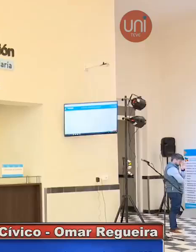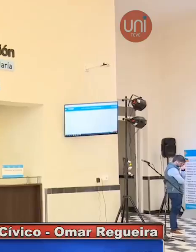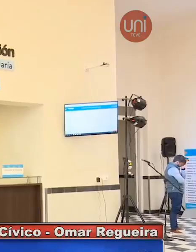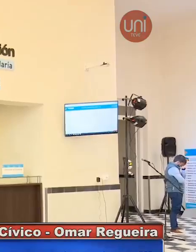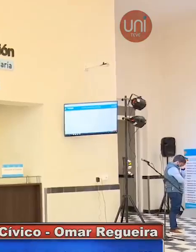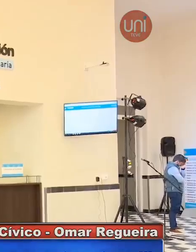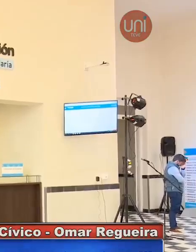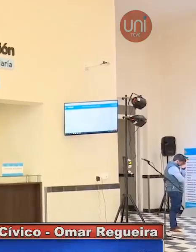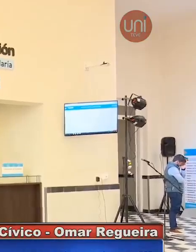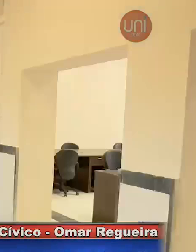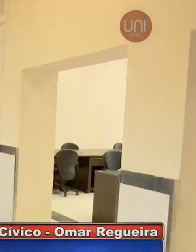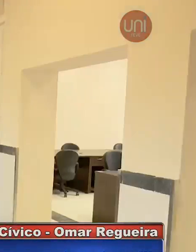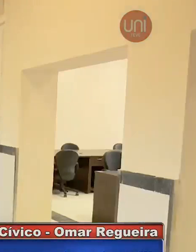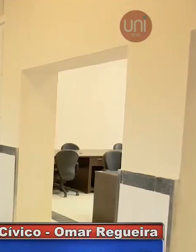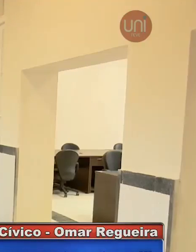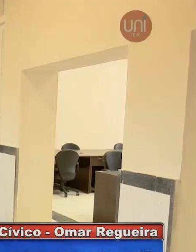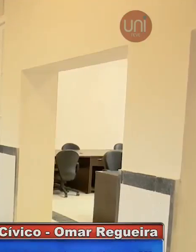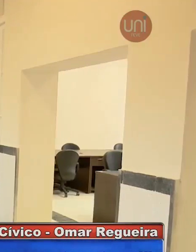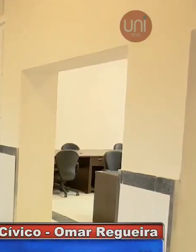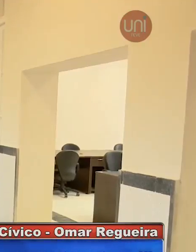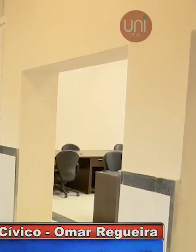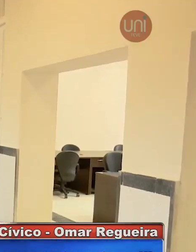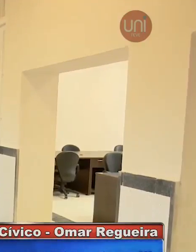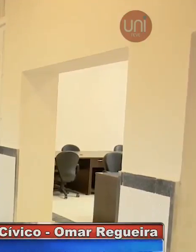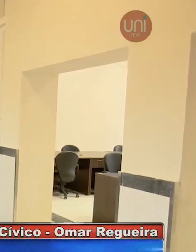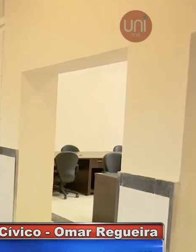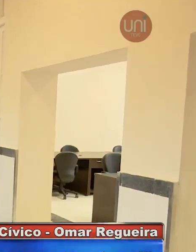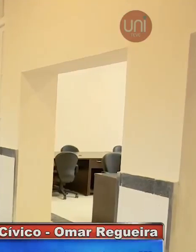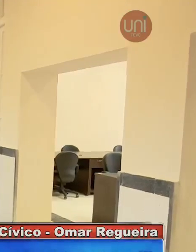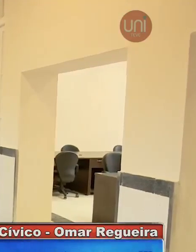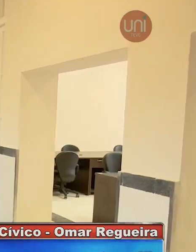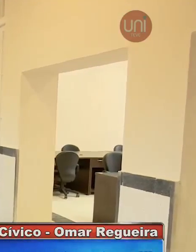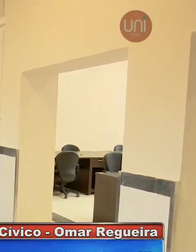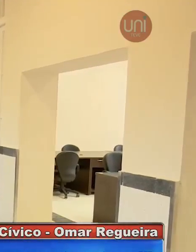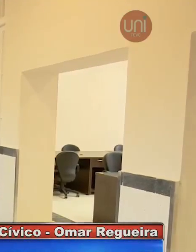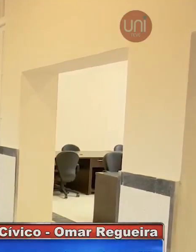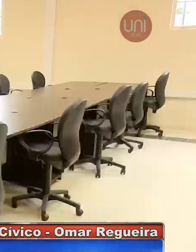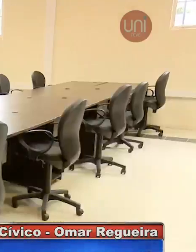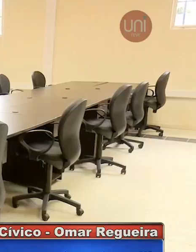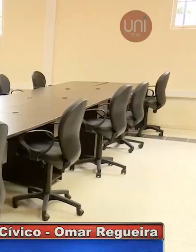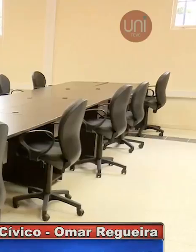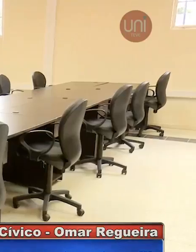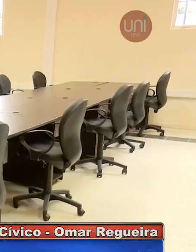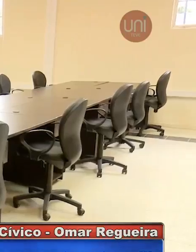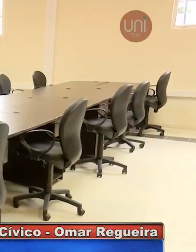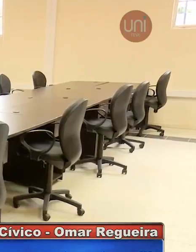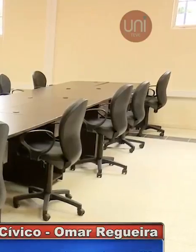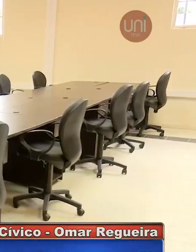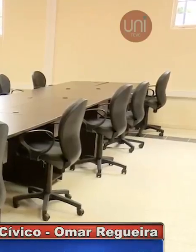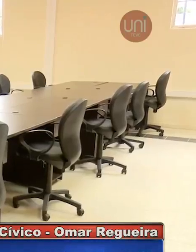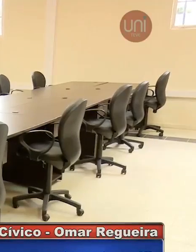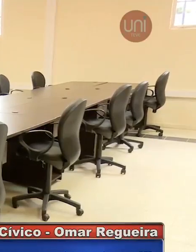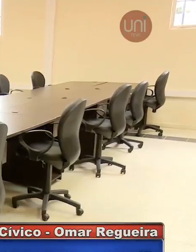El tema estructural y todo eso depende del arquitecto, el ingeniero que lo diseñó y que lo inspeccionó y que lo autorizó. Ajá. Es una